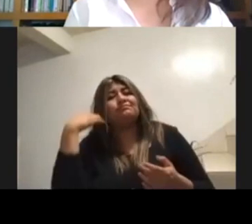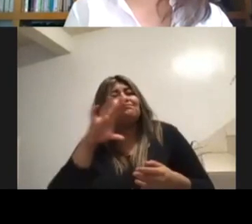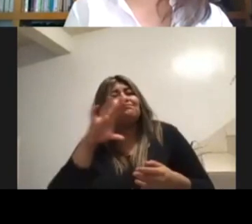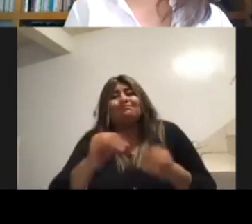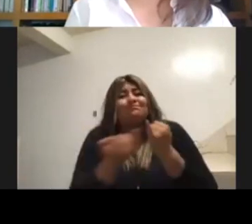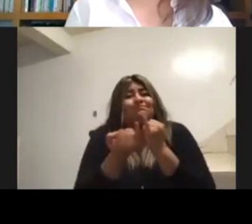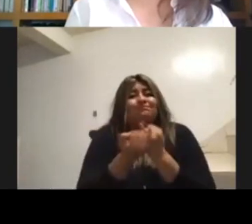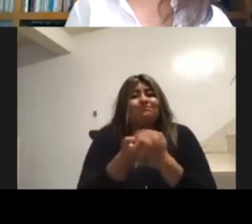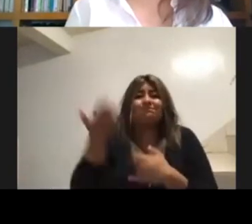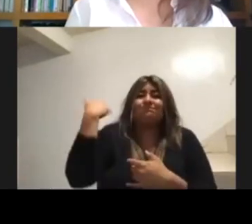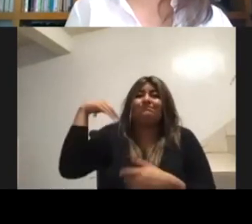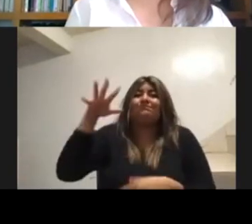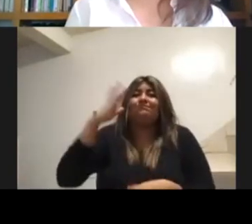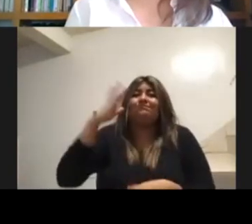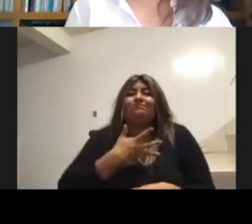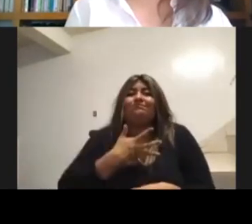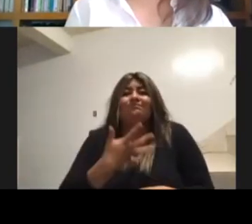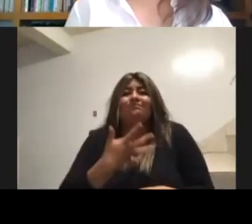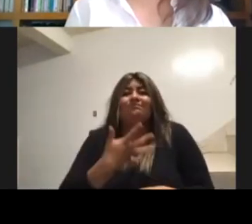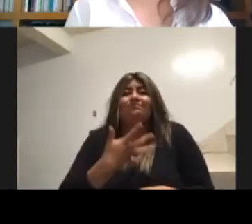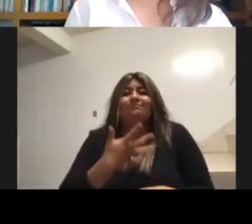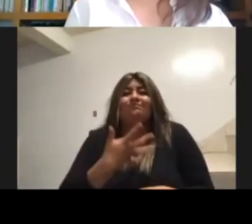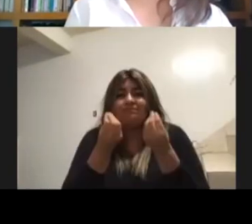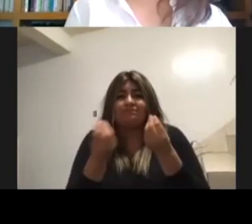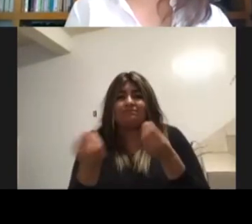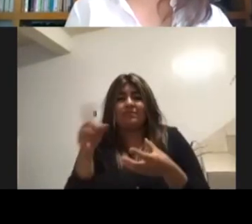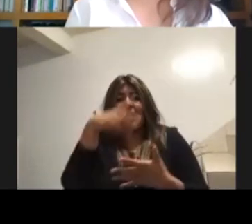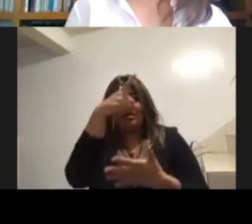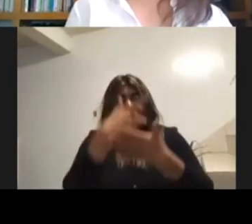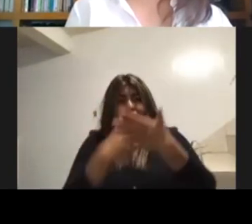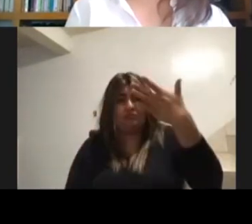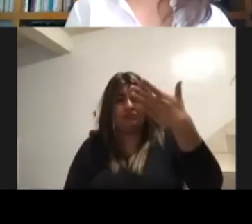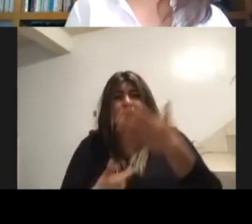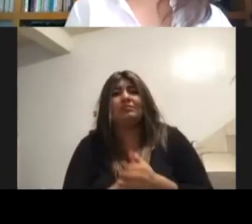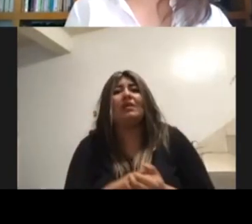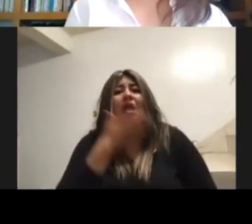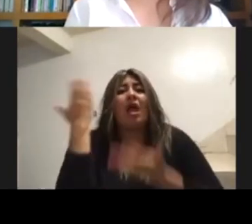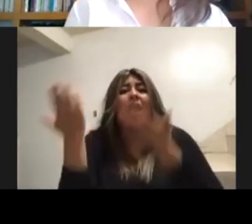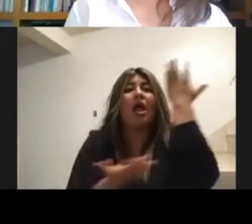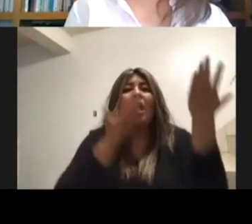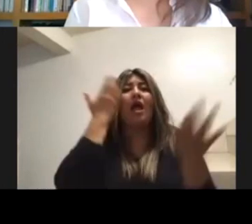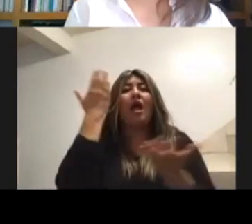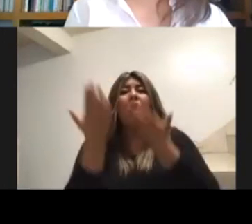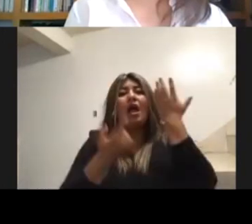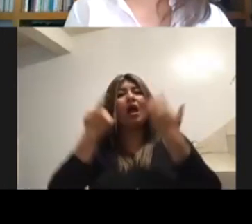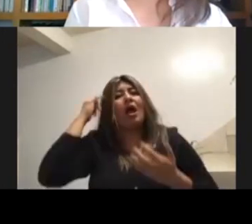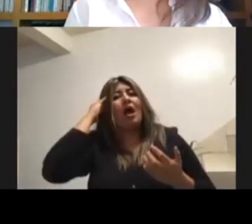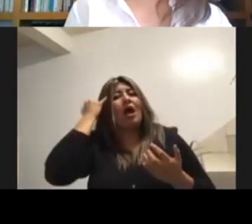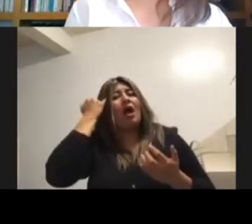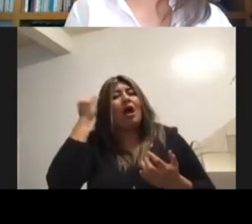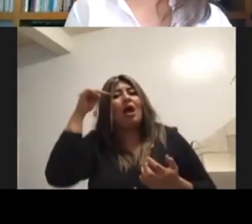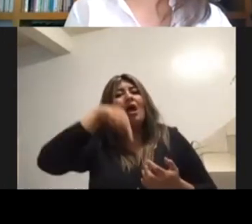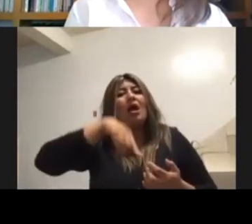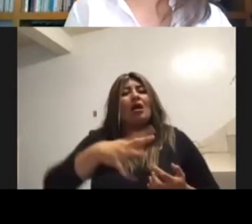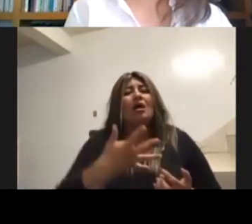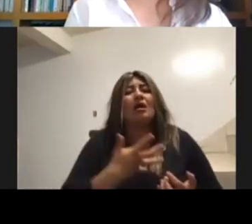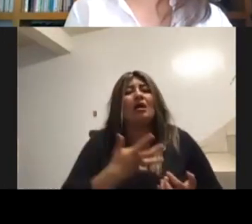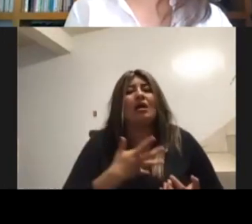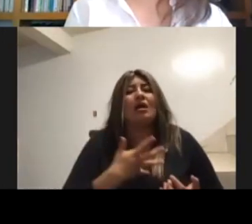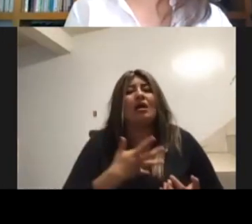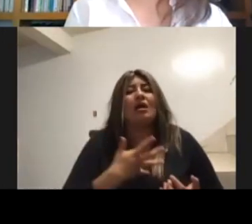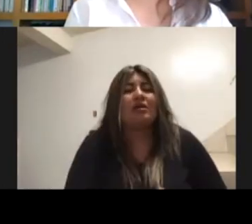muchísimos registros de estudiantes indígenas que hoy tienen el inglés como primera lengua, por